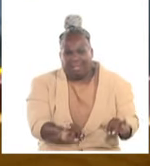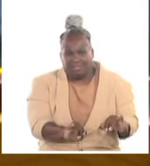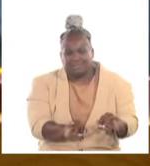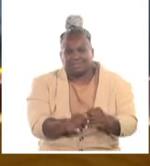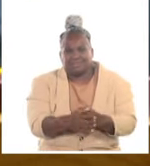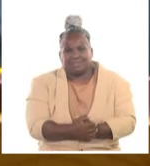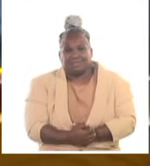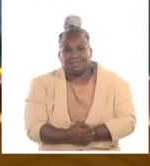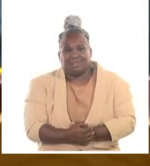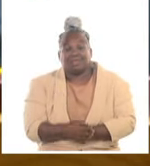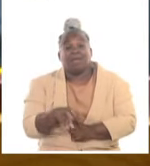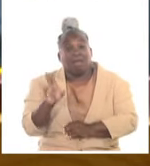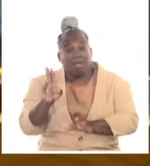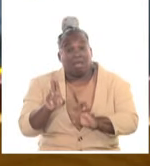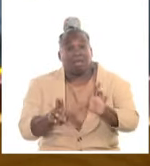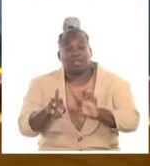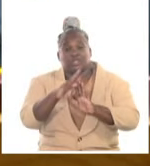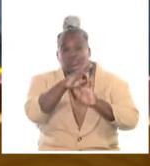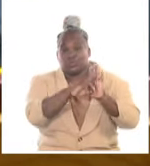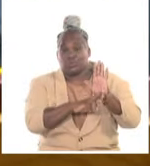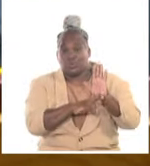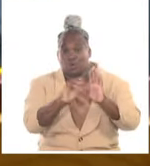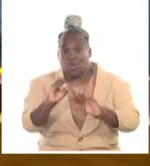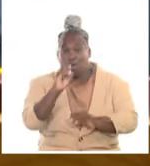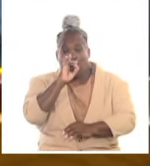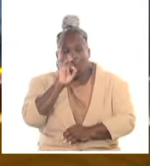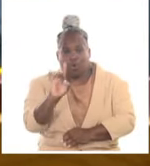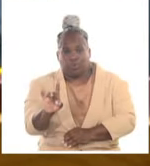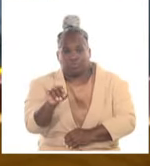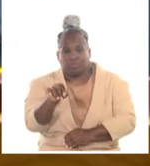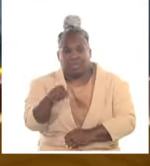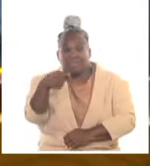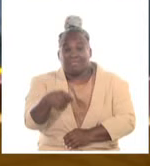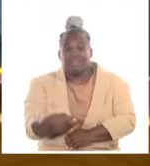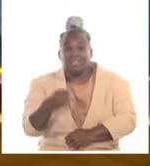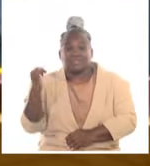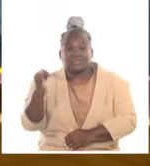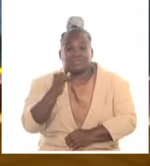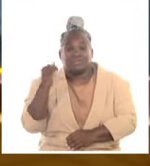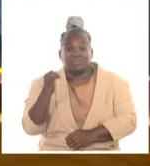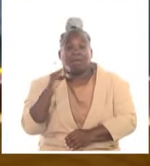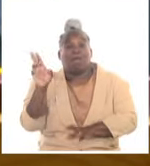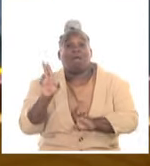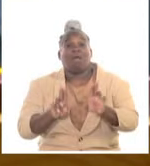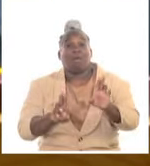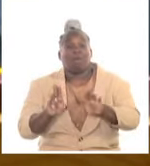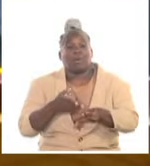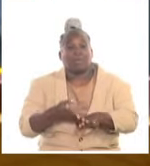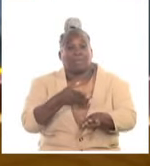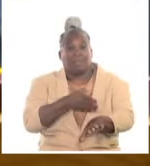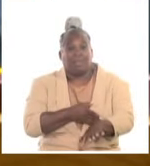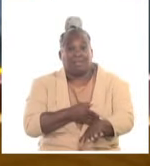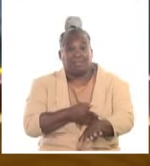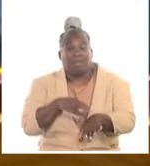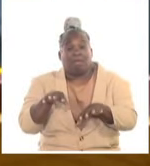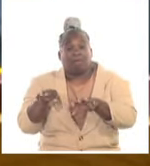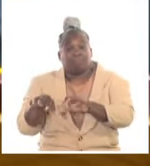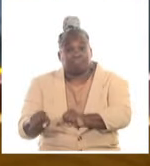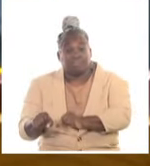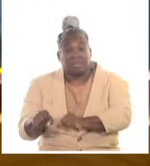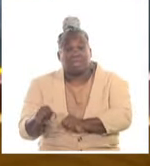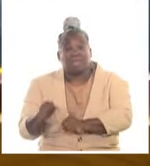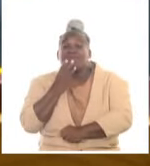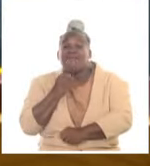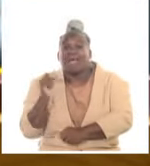de acuerdo con las resoluciones de Naciones Unidas, con el derecho internacional y los acuerdos previos. La ocupación israelí debe llegar a su